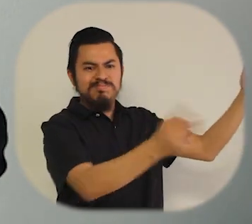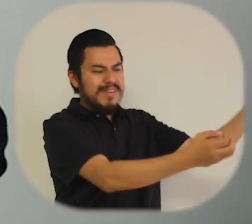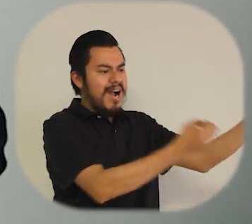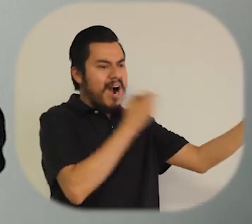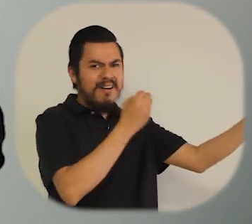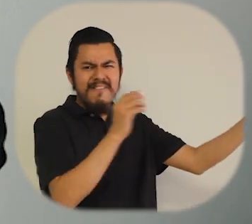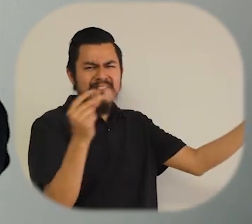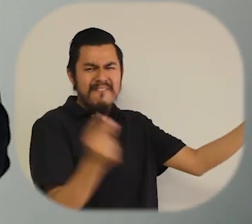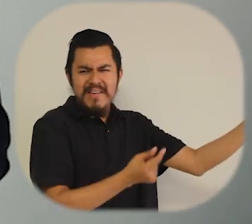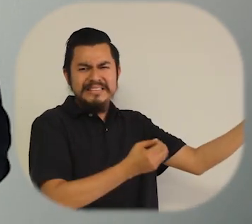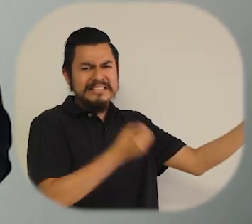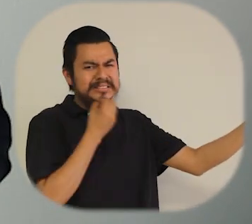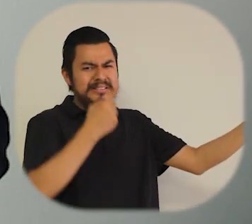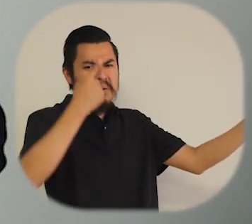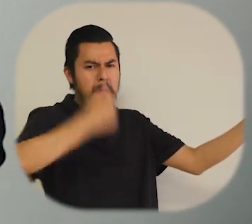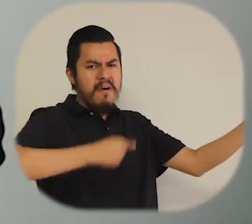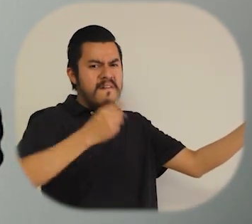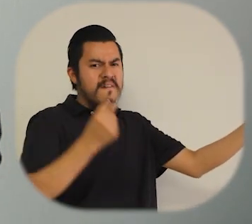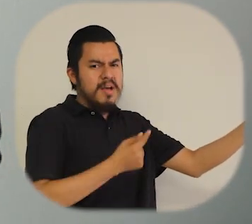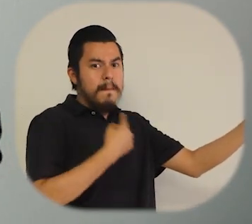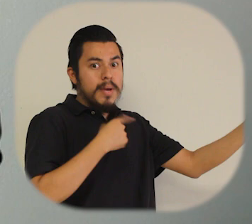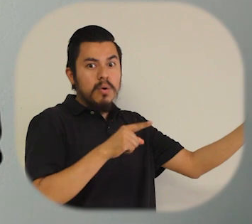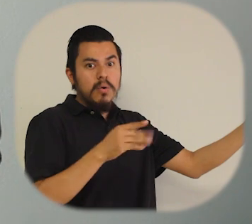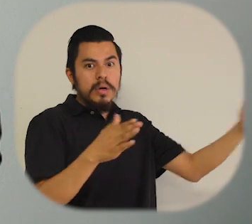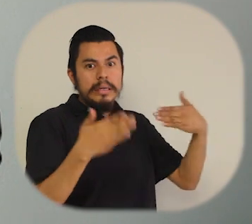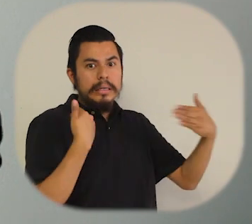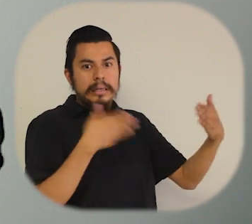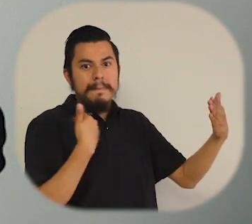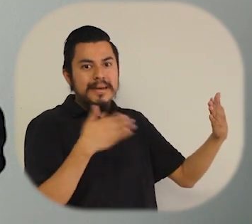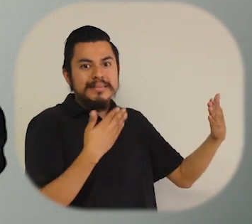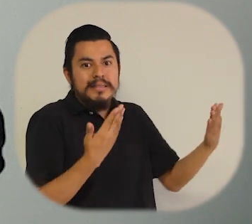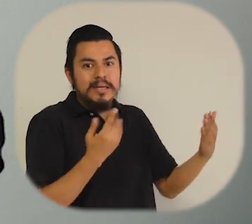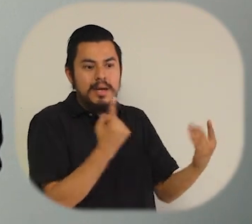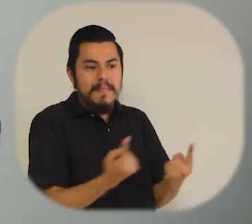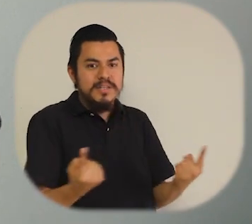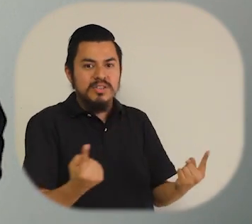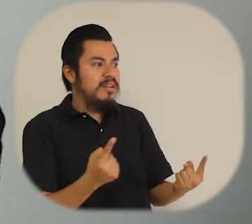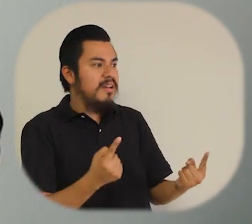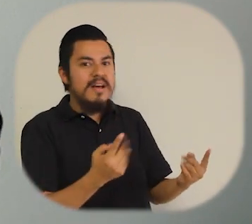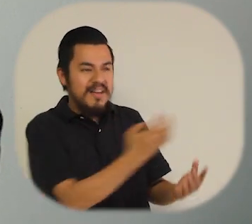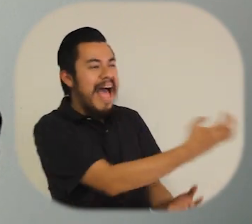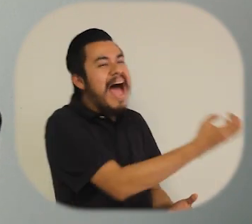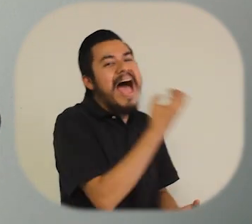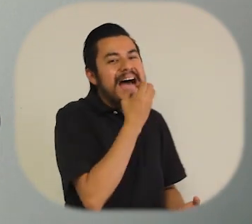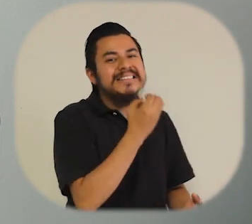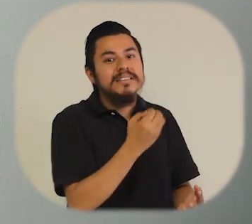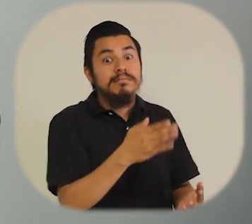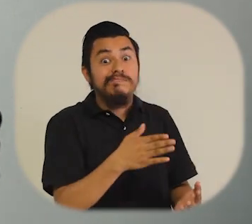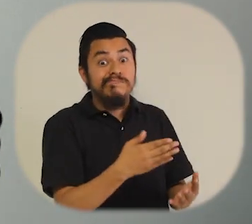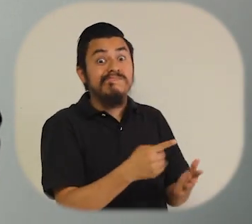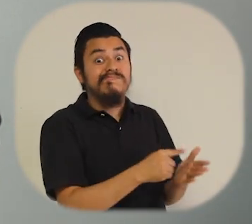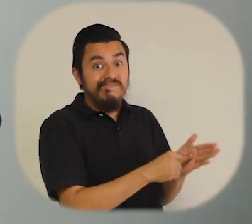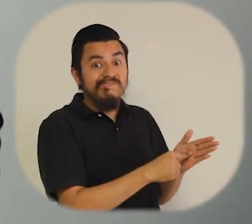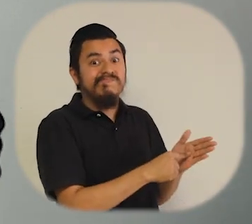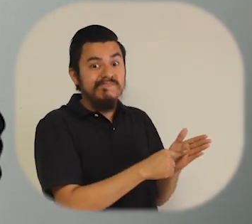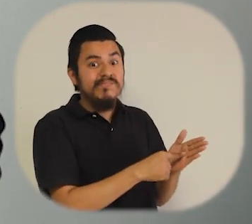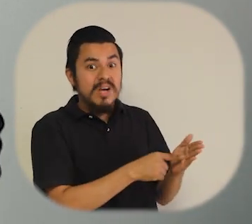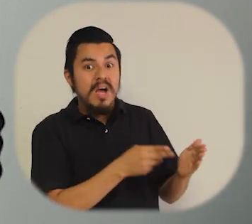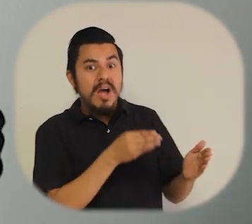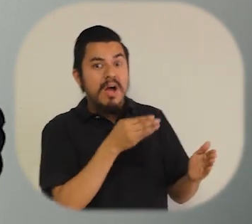de guardar, tan fácil, un único pacto, ahora se quebró, se violó. Esto es lo que